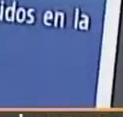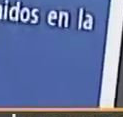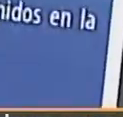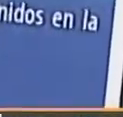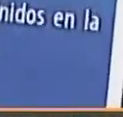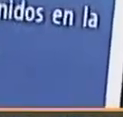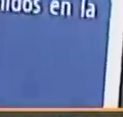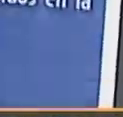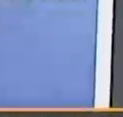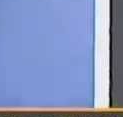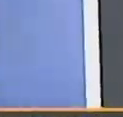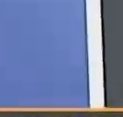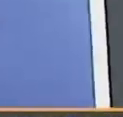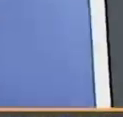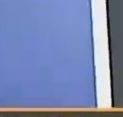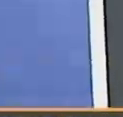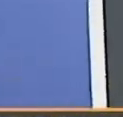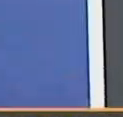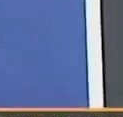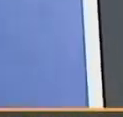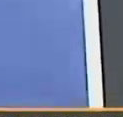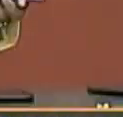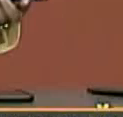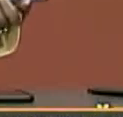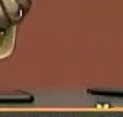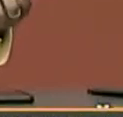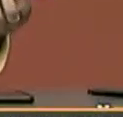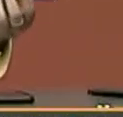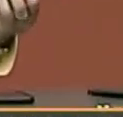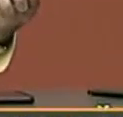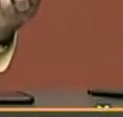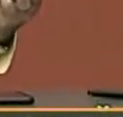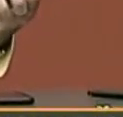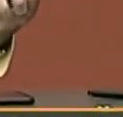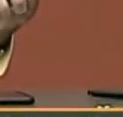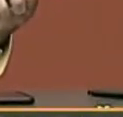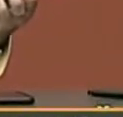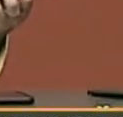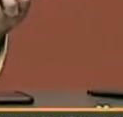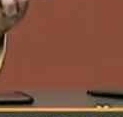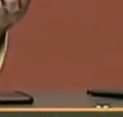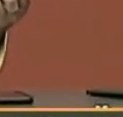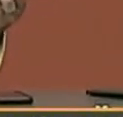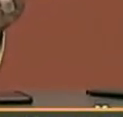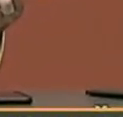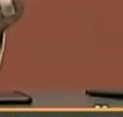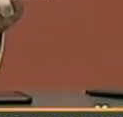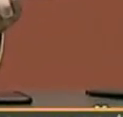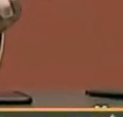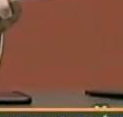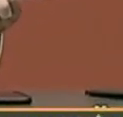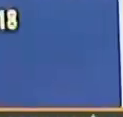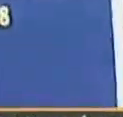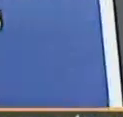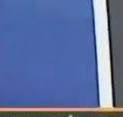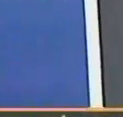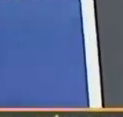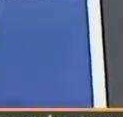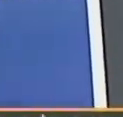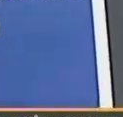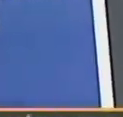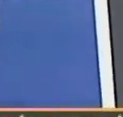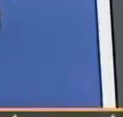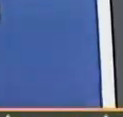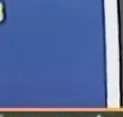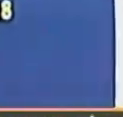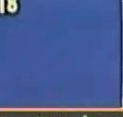USAID, por la situación, lo que ellos llaman la situación de Venezuela. Si nos ponemos a multiplicar, ya tendrían